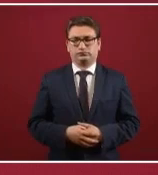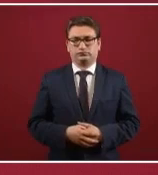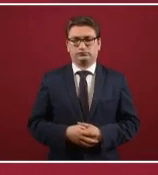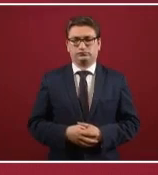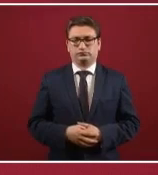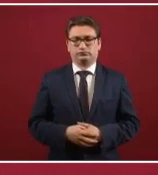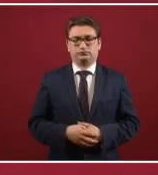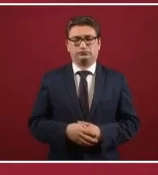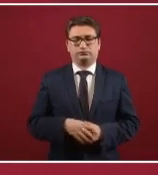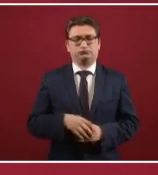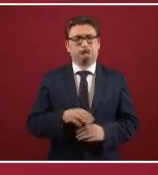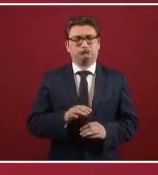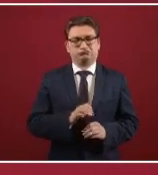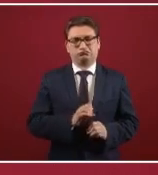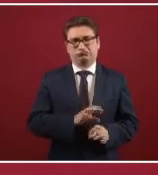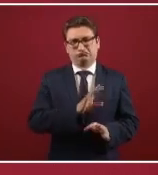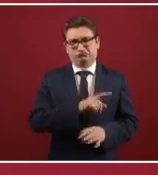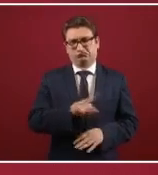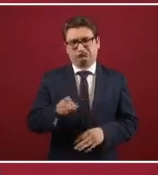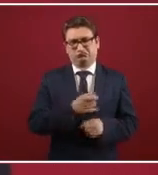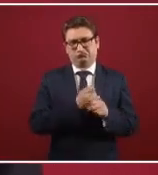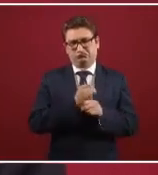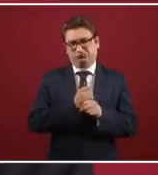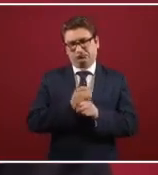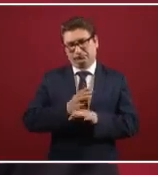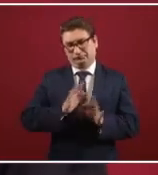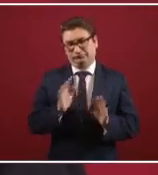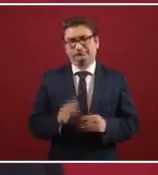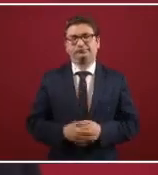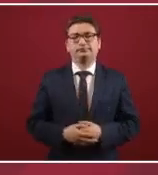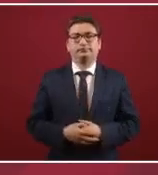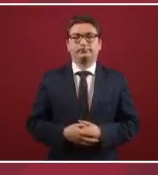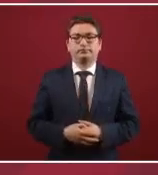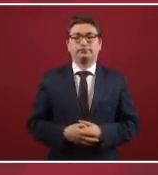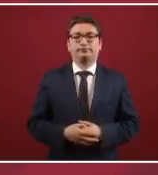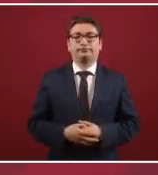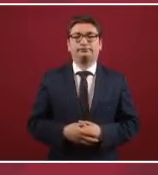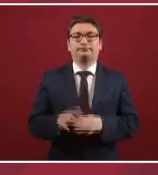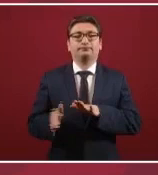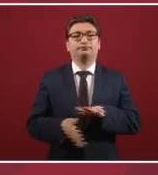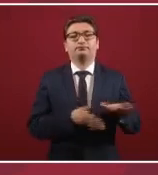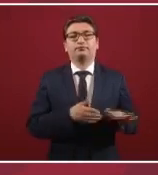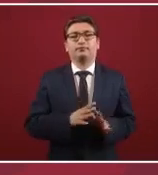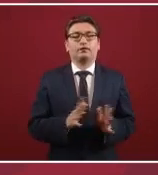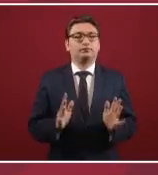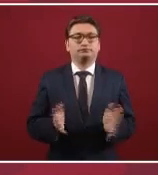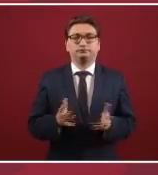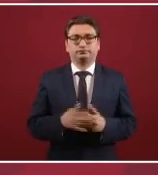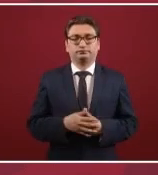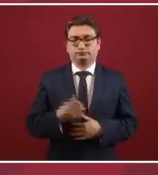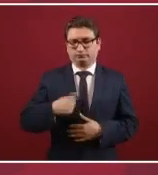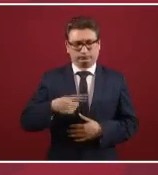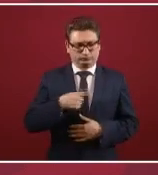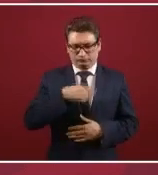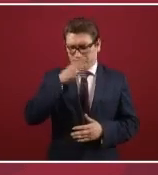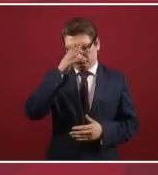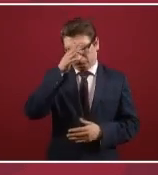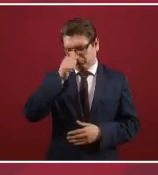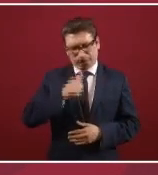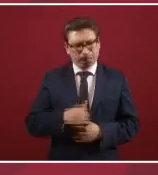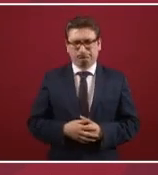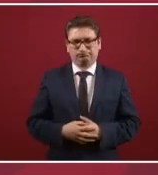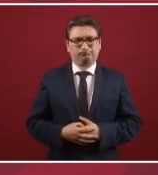ahí se los dejo de tarea bueno ya no estamos de acuerdo con